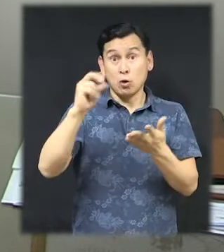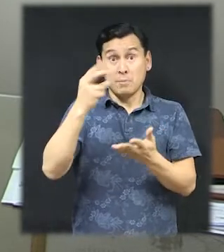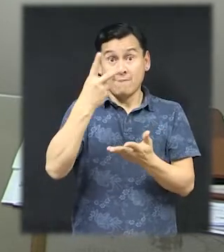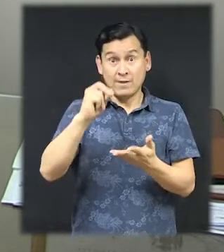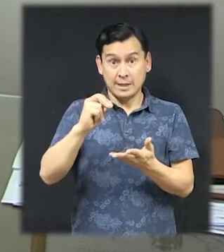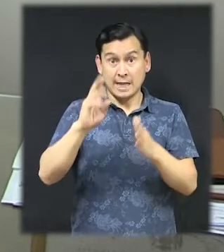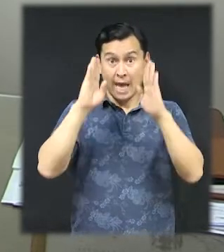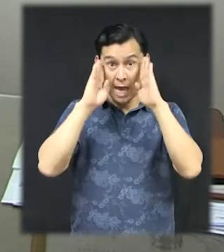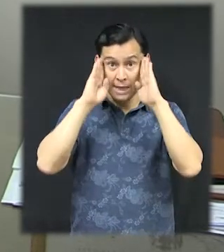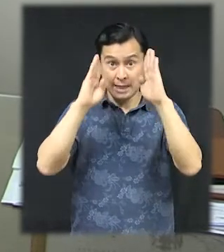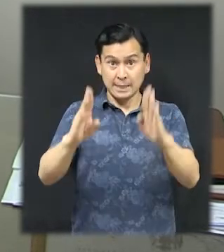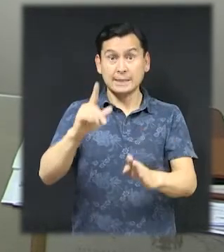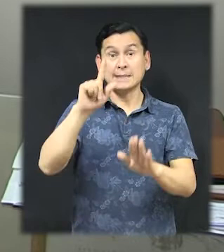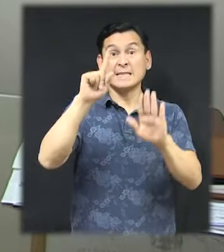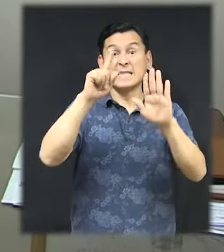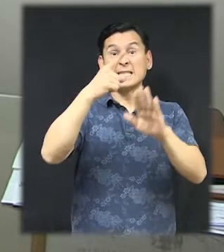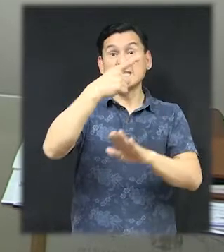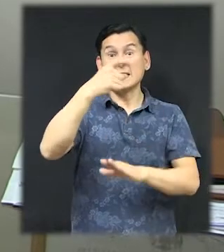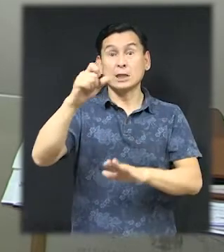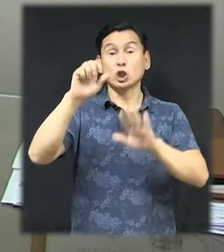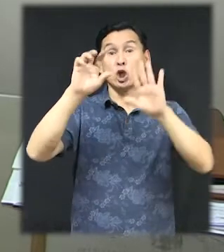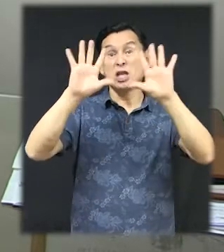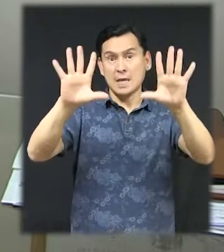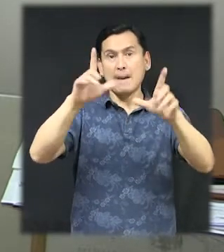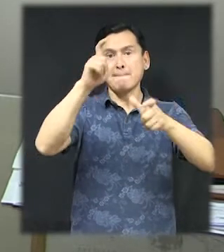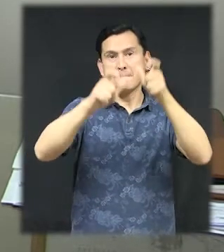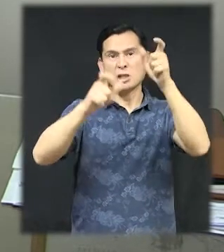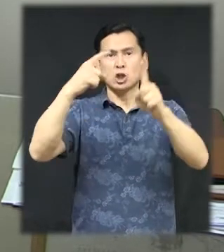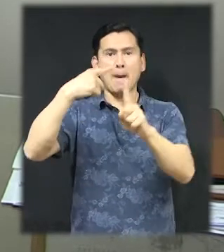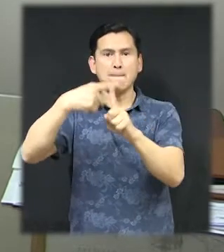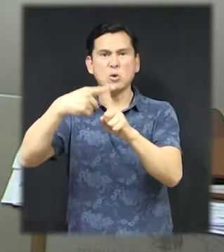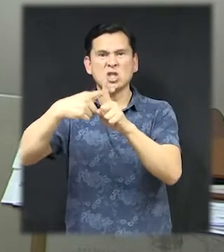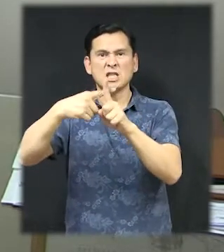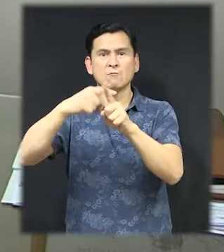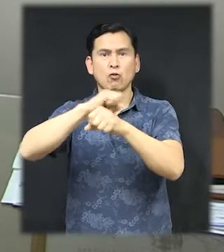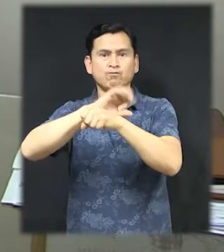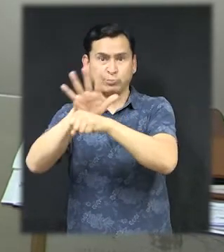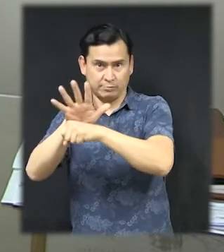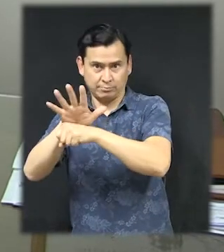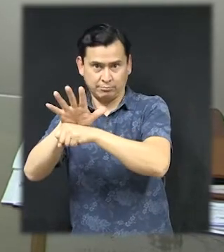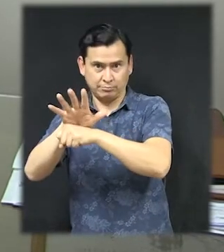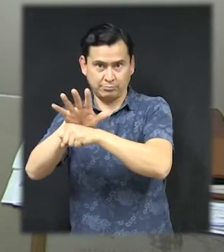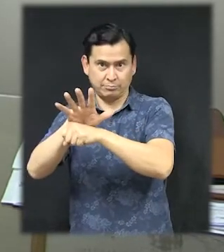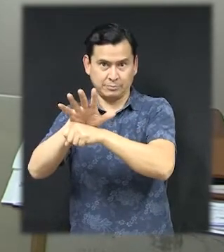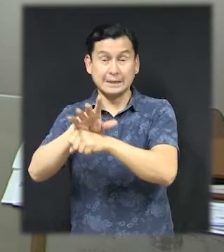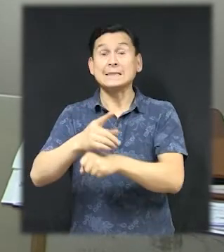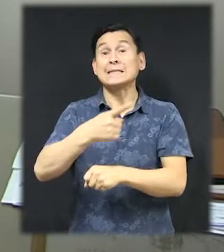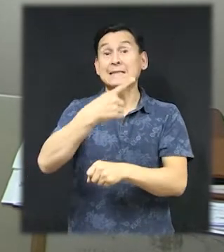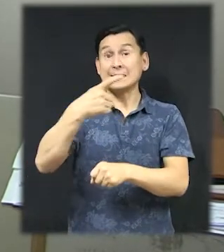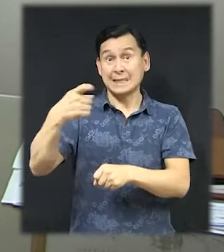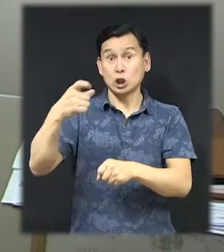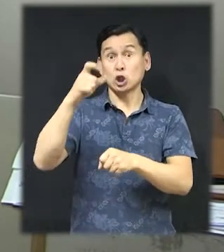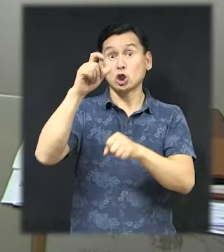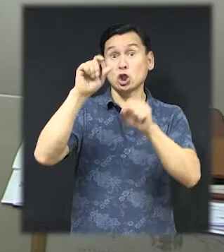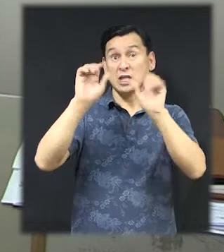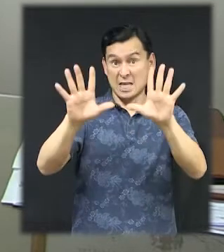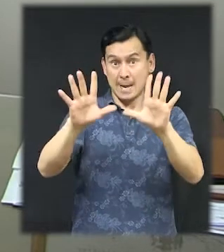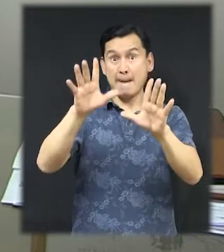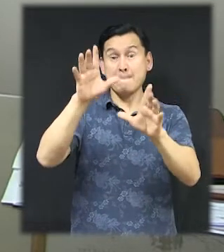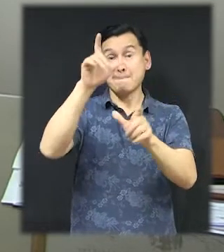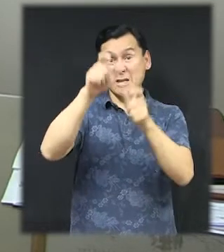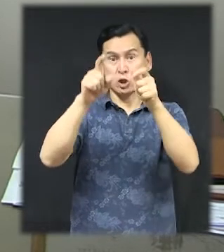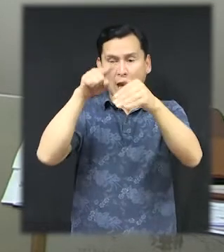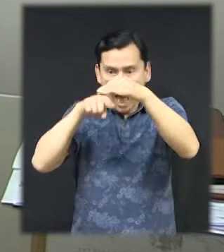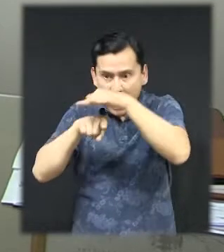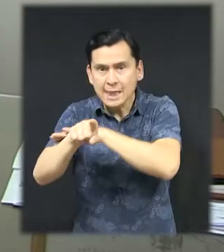atendieron 110 pacientes COVID positivos en el Hospital Regional Coyhaique. O sea, 110 personas se hospitalizaron